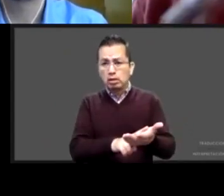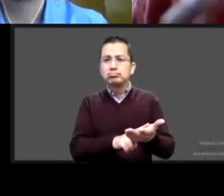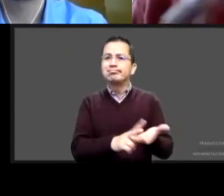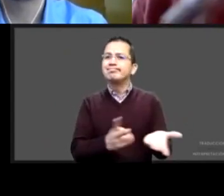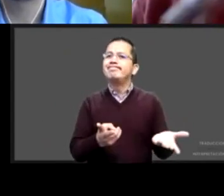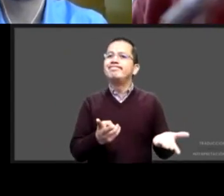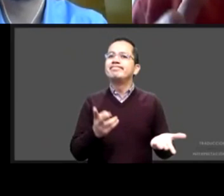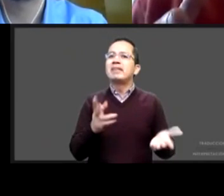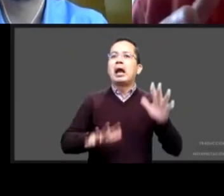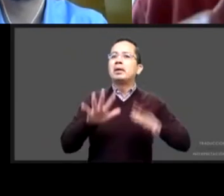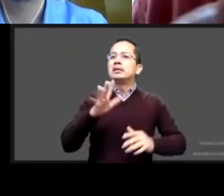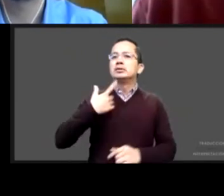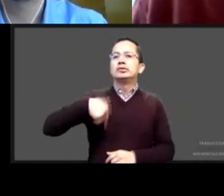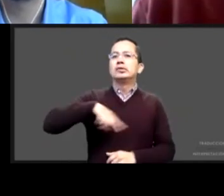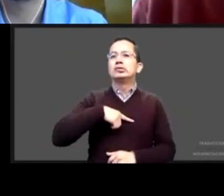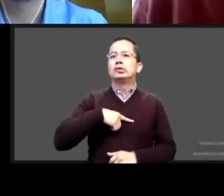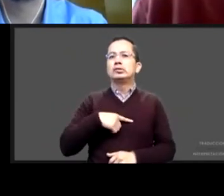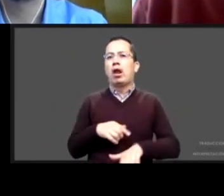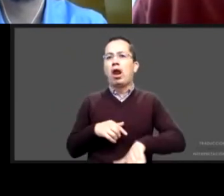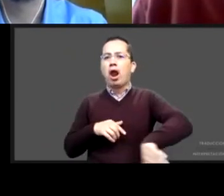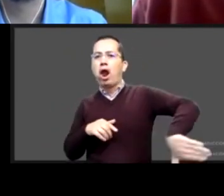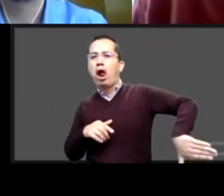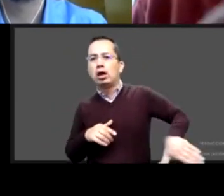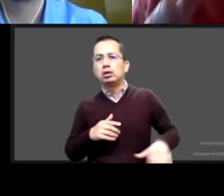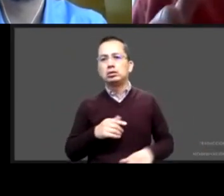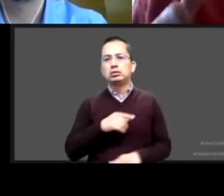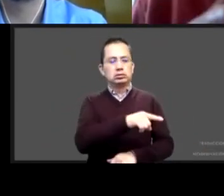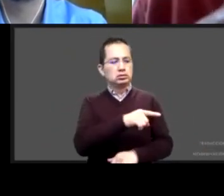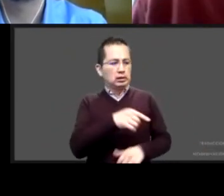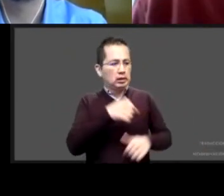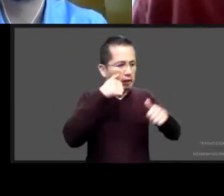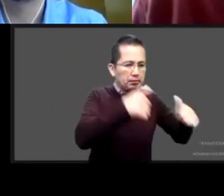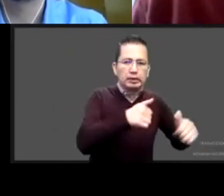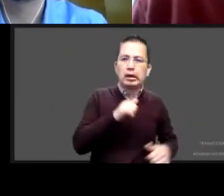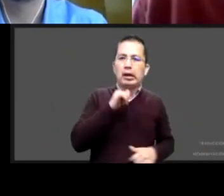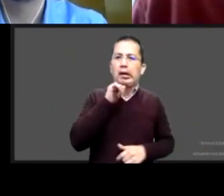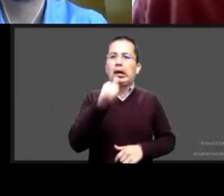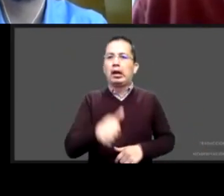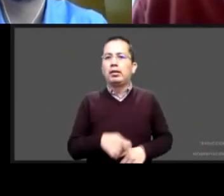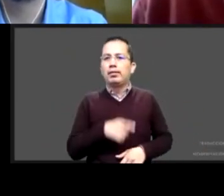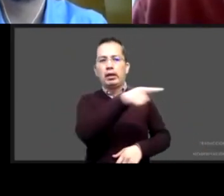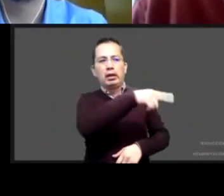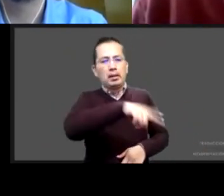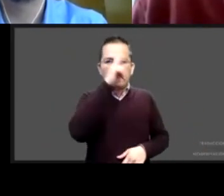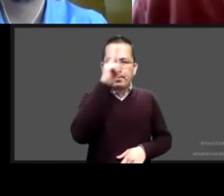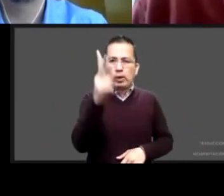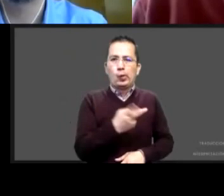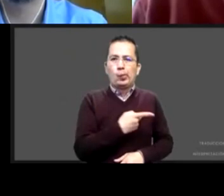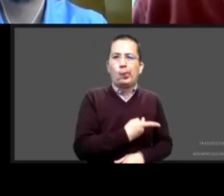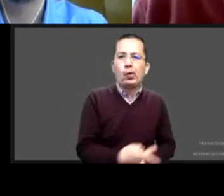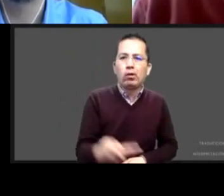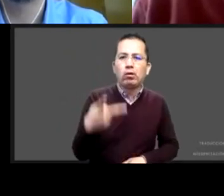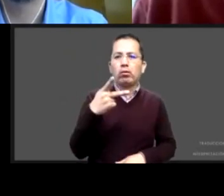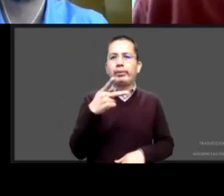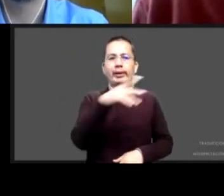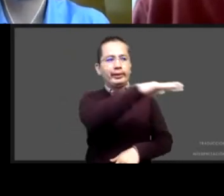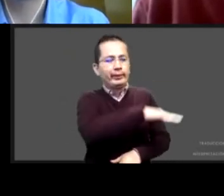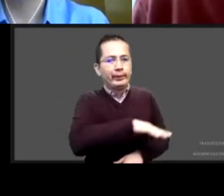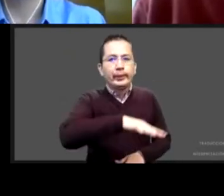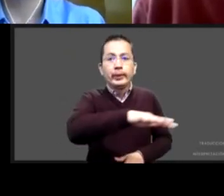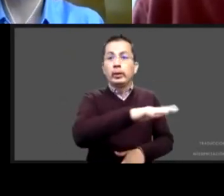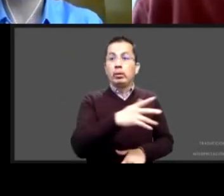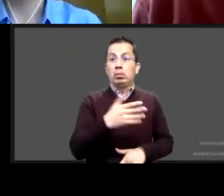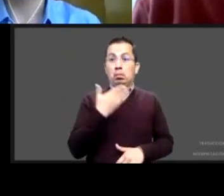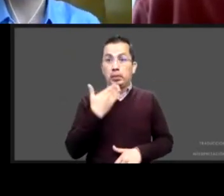son los más empobrecidos, los más vulnerables, y como decíamos al principio, aquellos que muy pocas veces